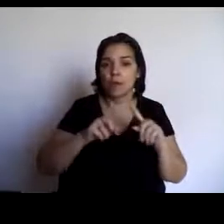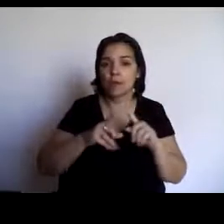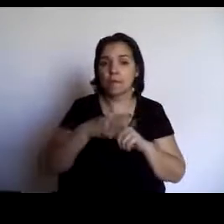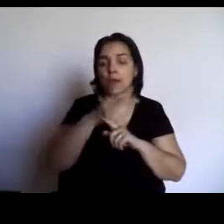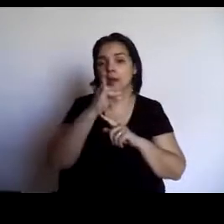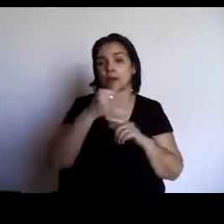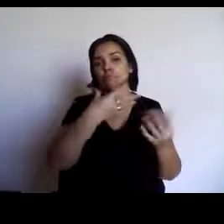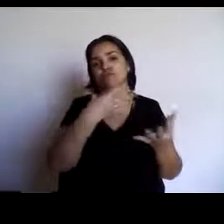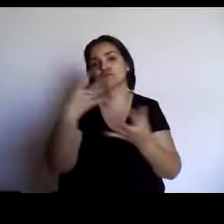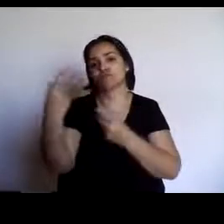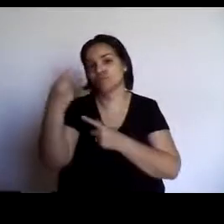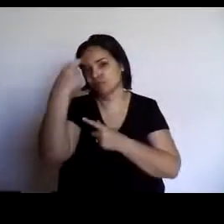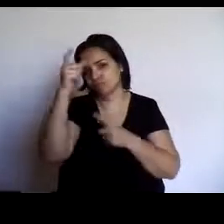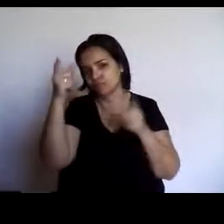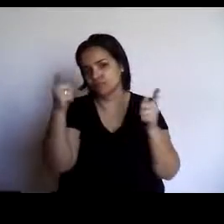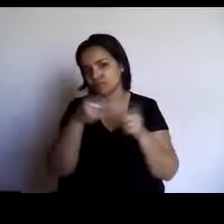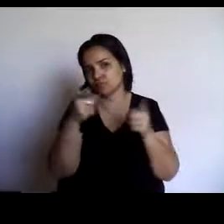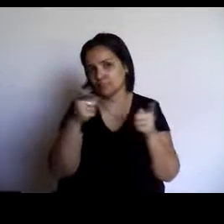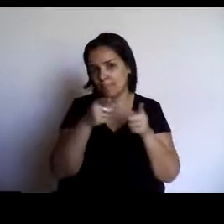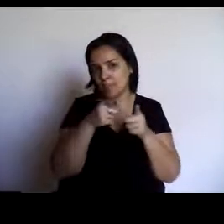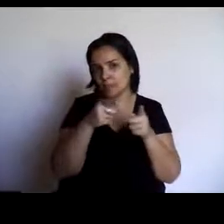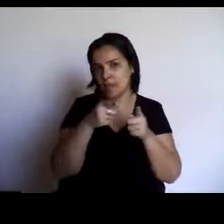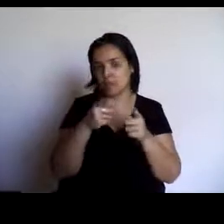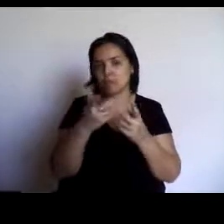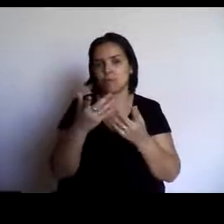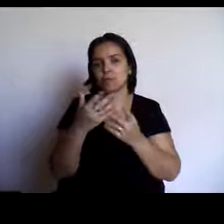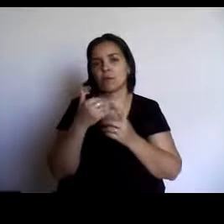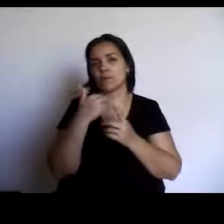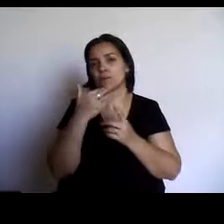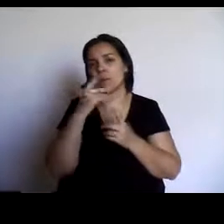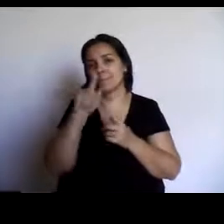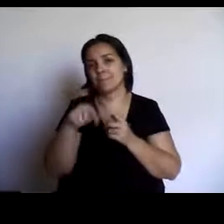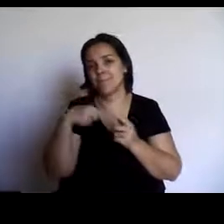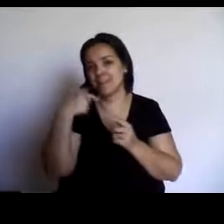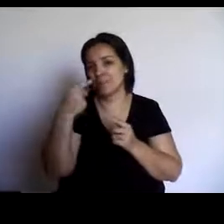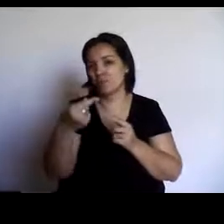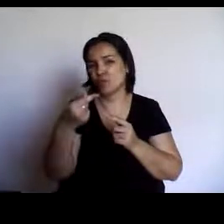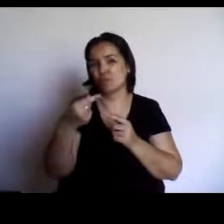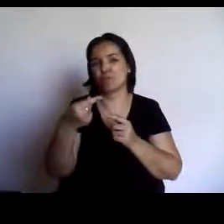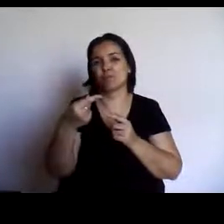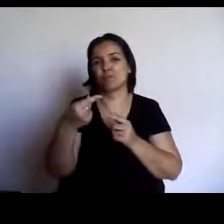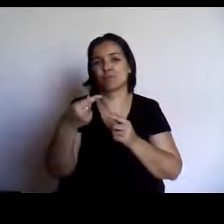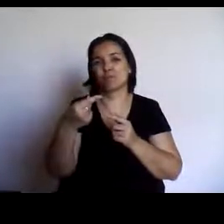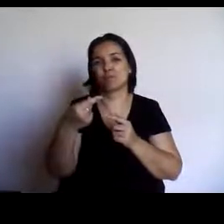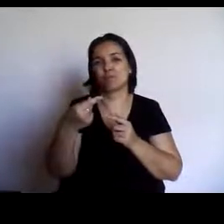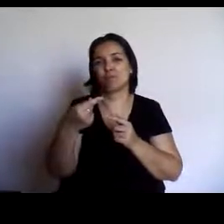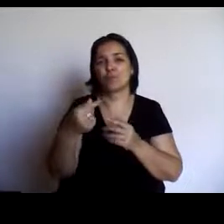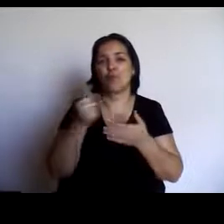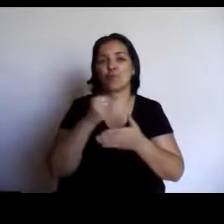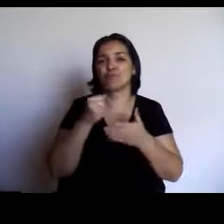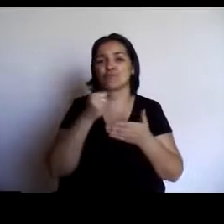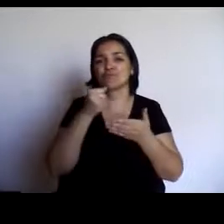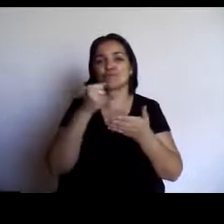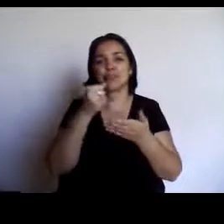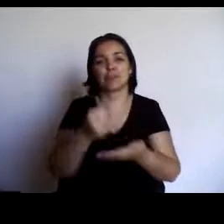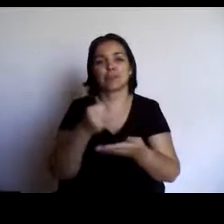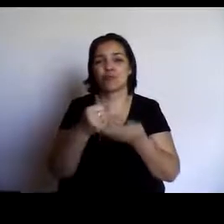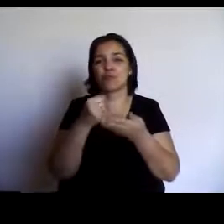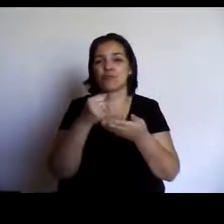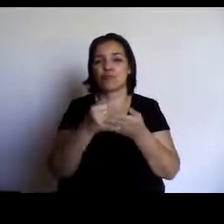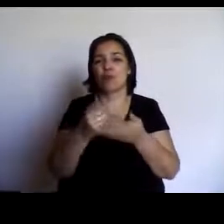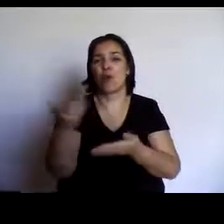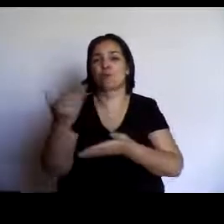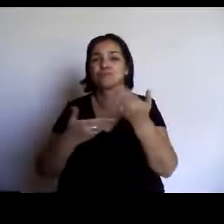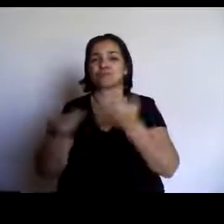principalmente aquellos de menor tamaño, para la consecución de esos fondos que les permitan cofinanciar proyectos